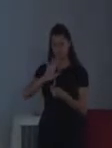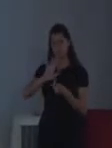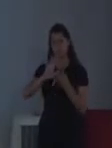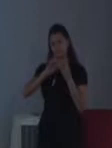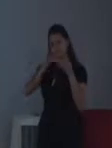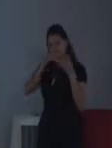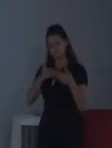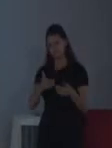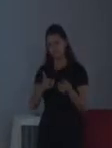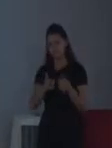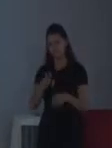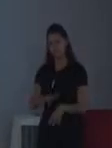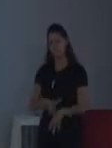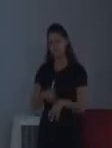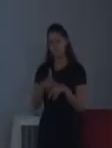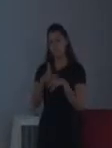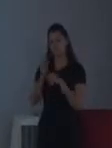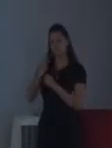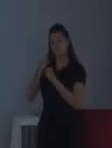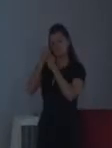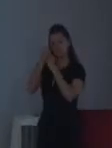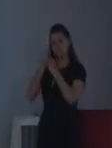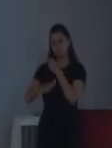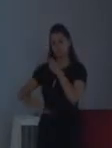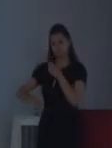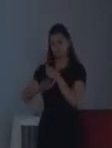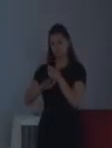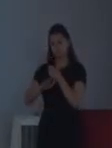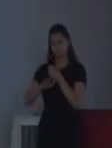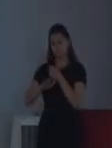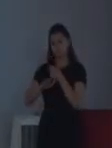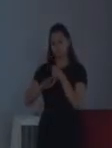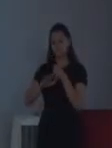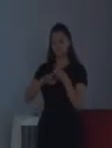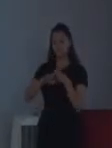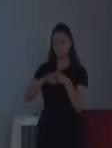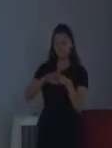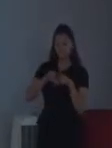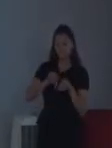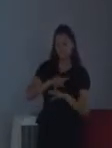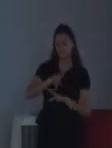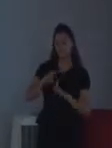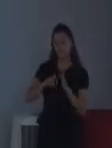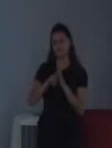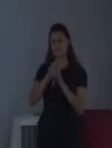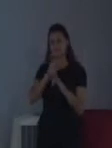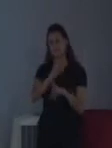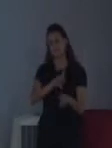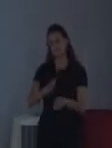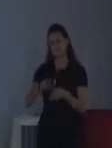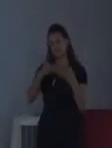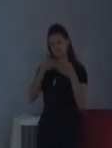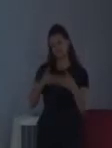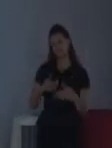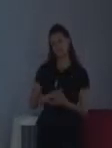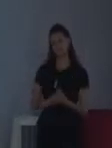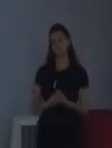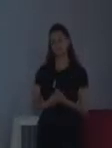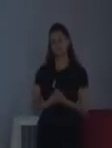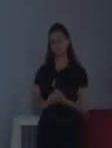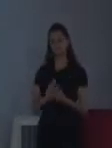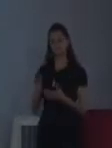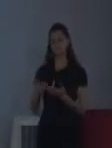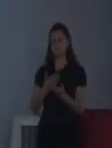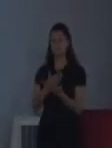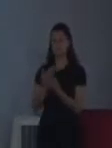promover los principios y líneas básicas de política integral para las personas con discapacidad. Presenta las iniciativas